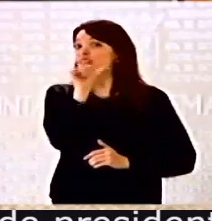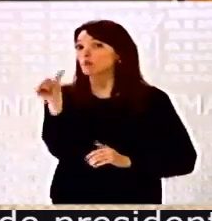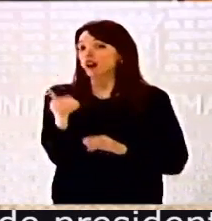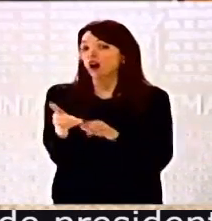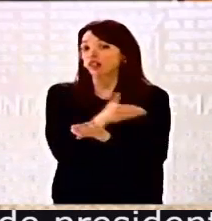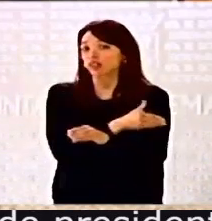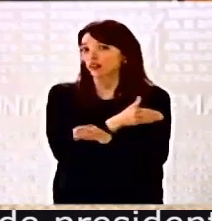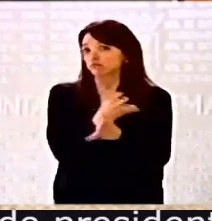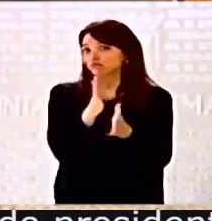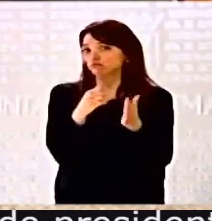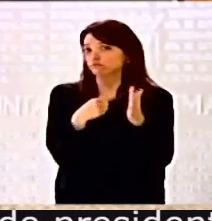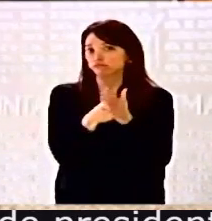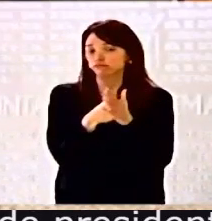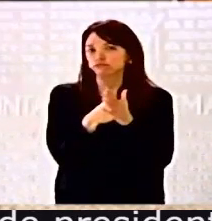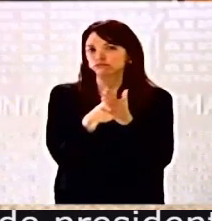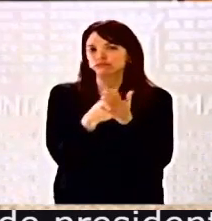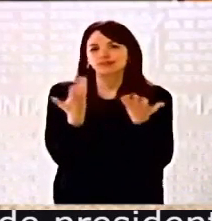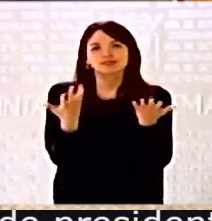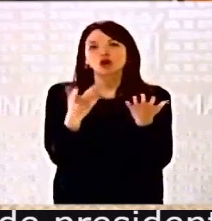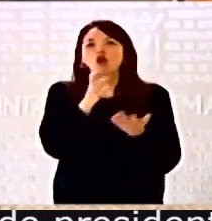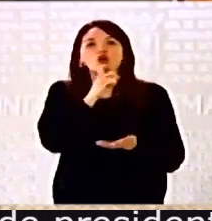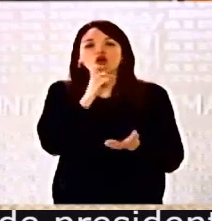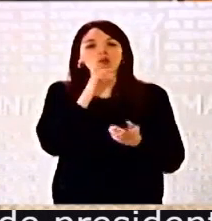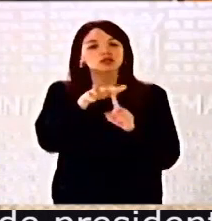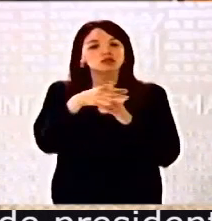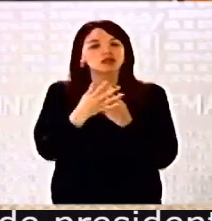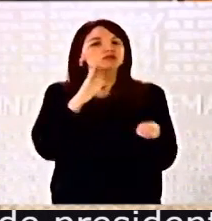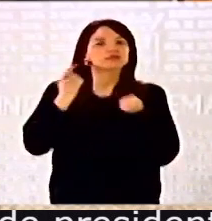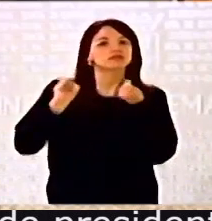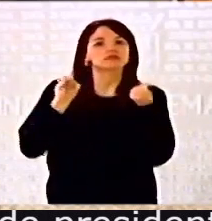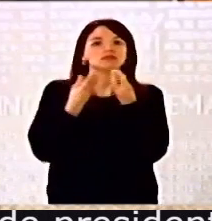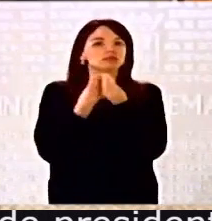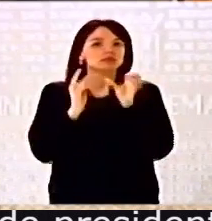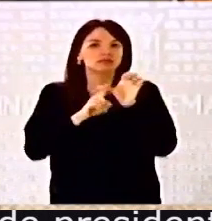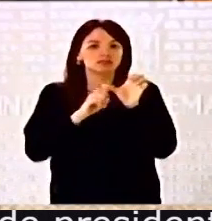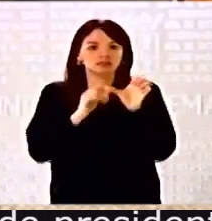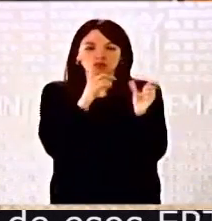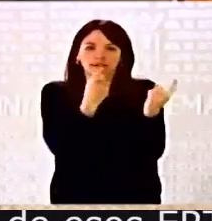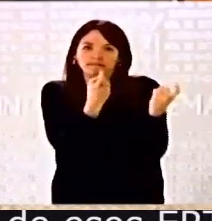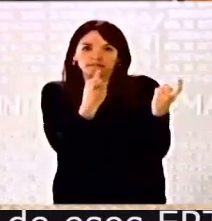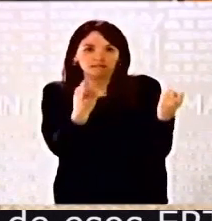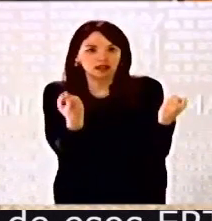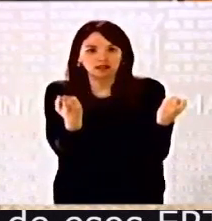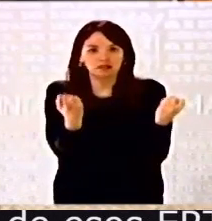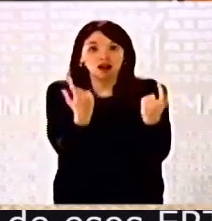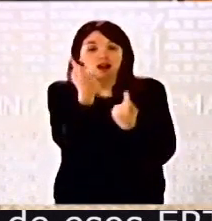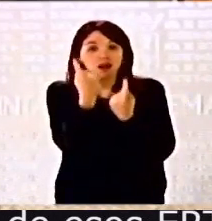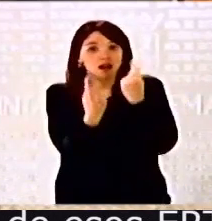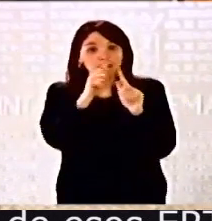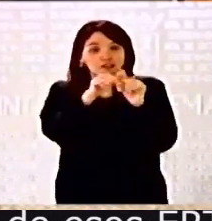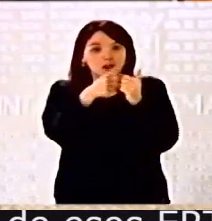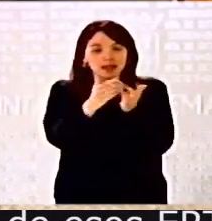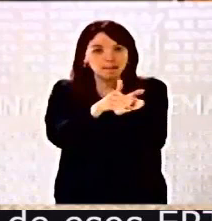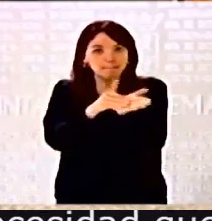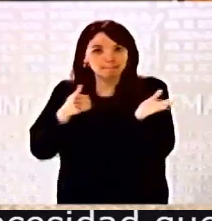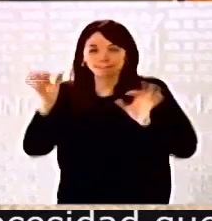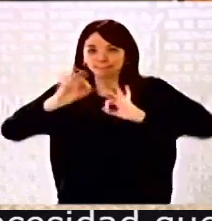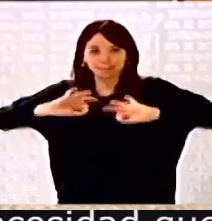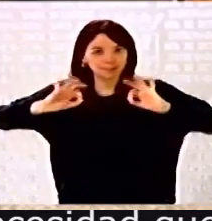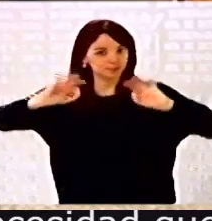mucho. ¿Cómo va a afrontar la Junta de Extremadura esa necesidad de ingresos que tienen algunas familias en la